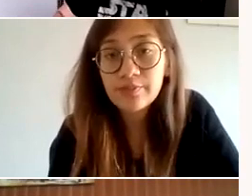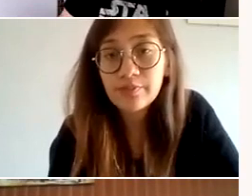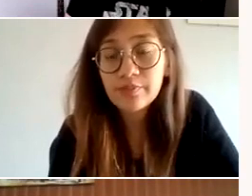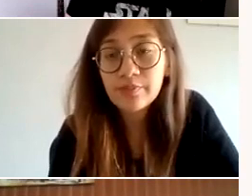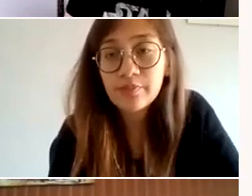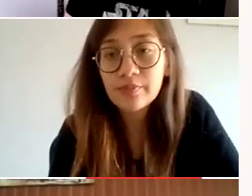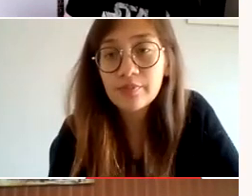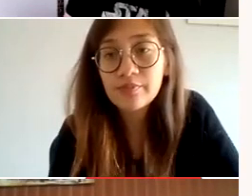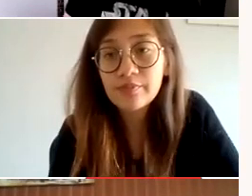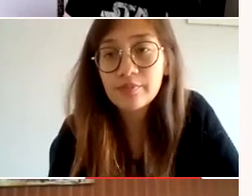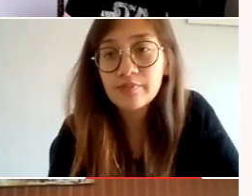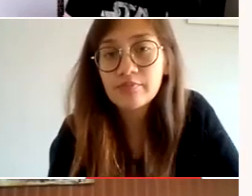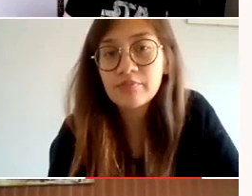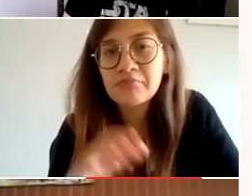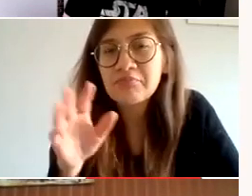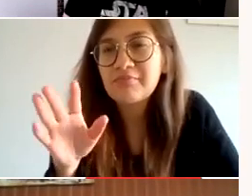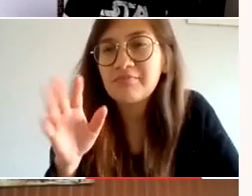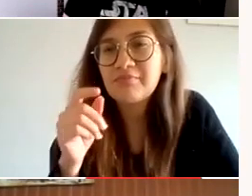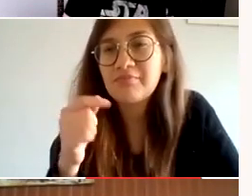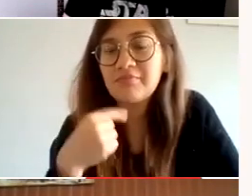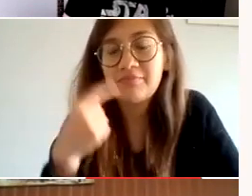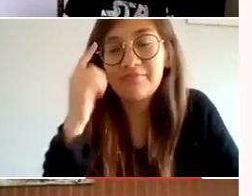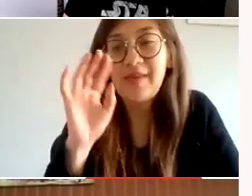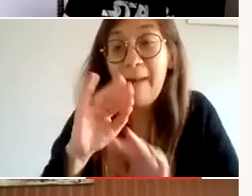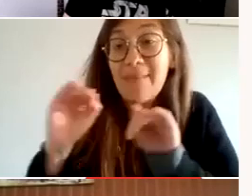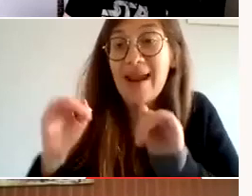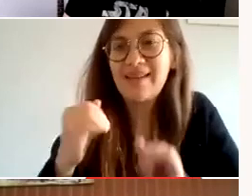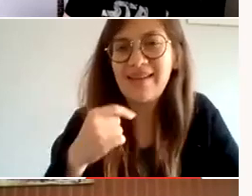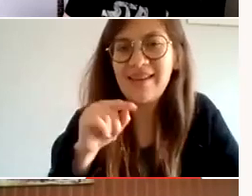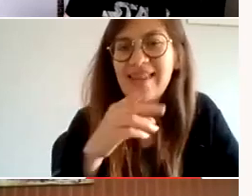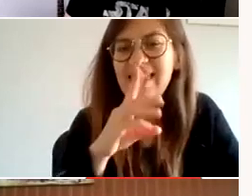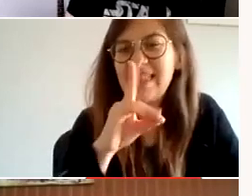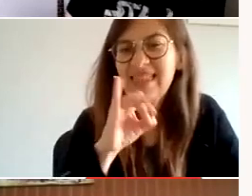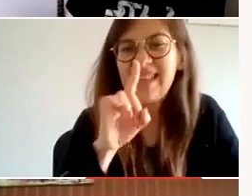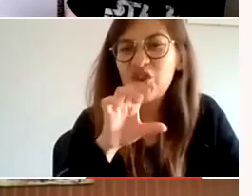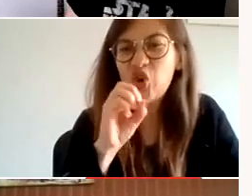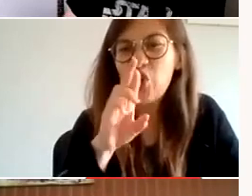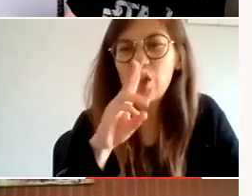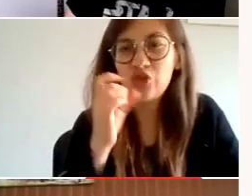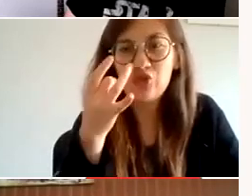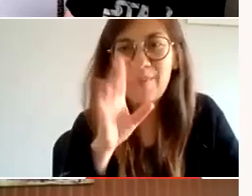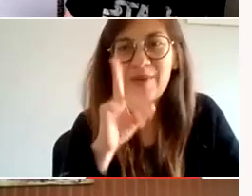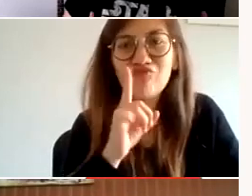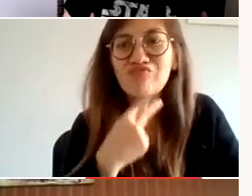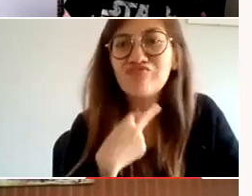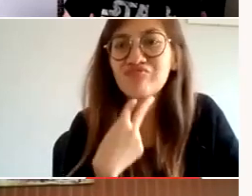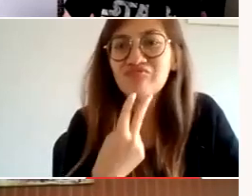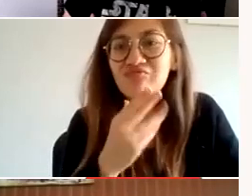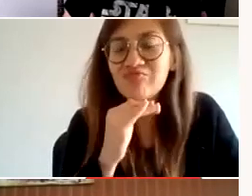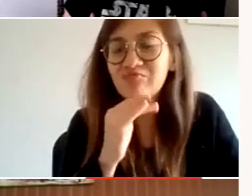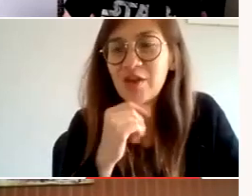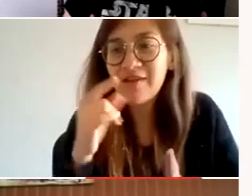Más que nada eso. Y el tema de las nubes personales. El tema de las nubes personales es que yo